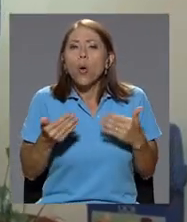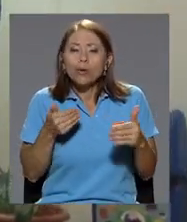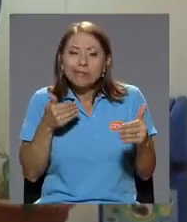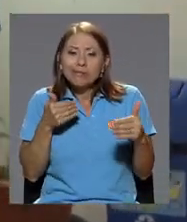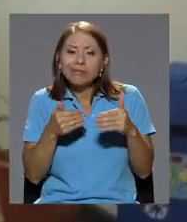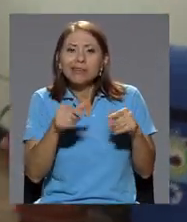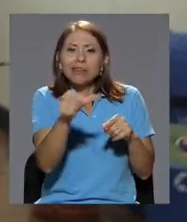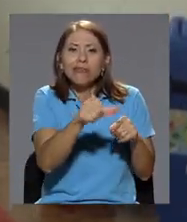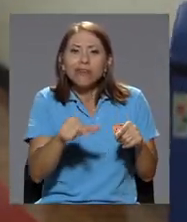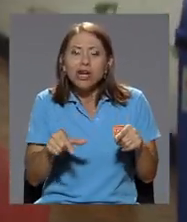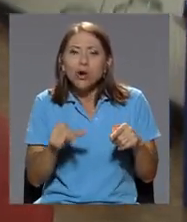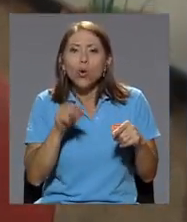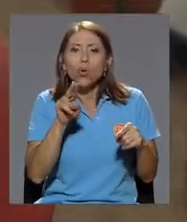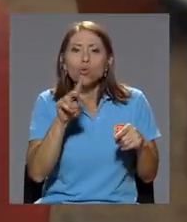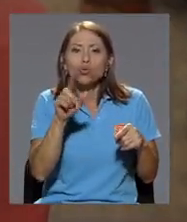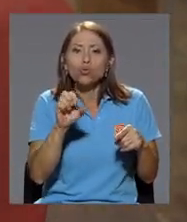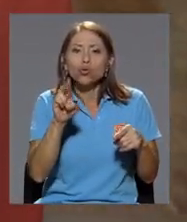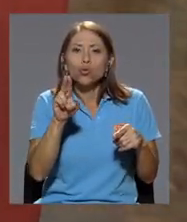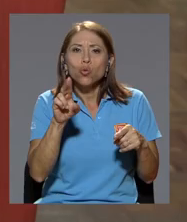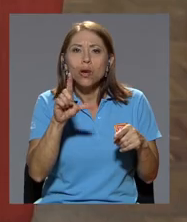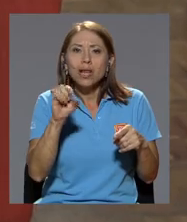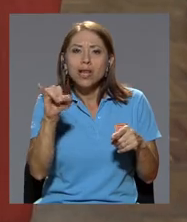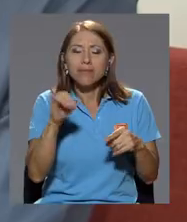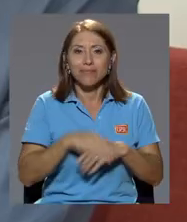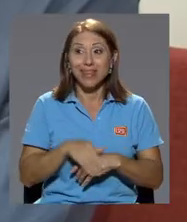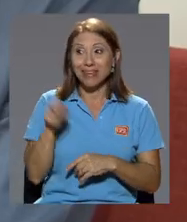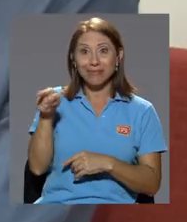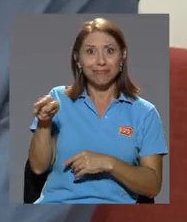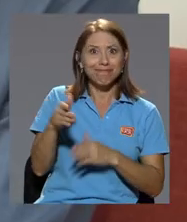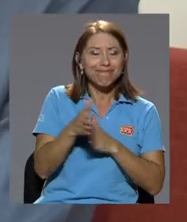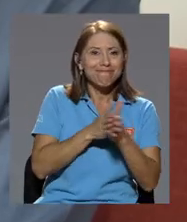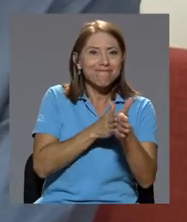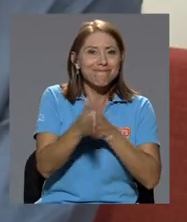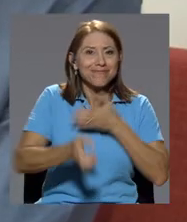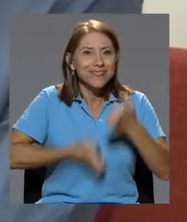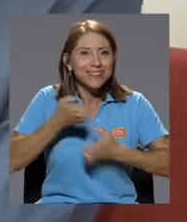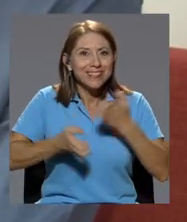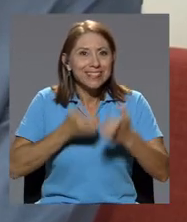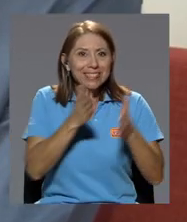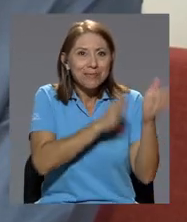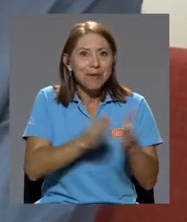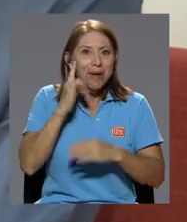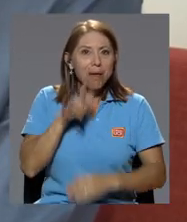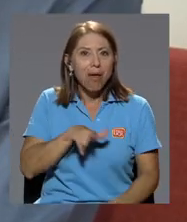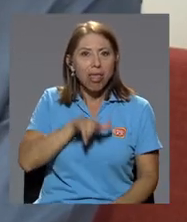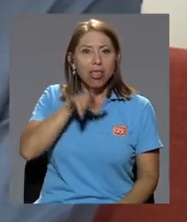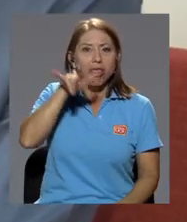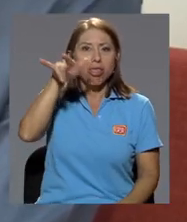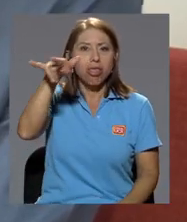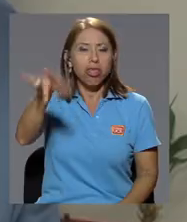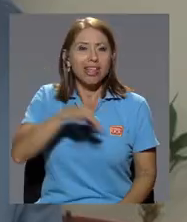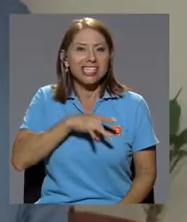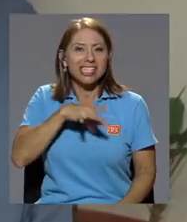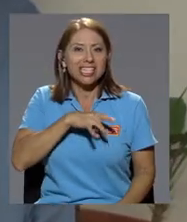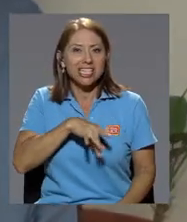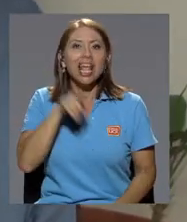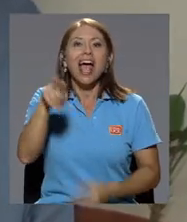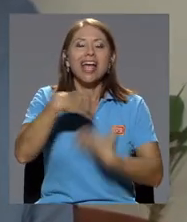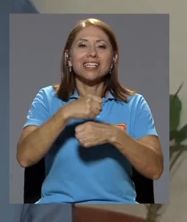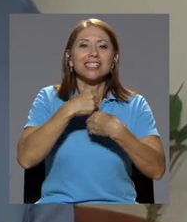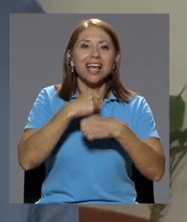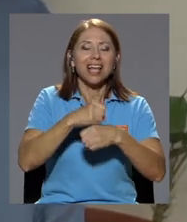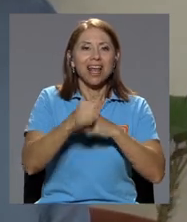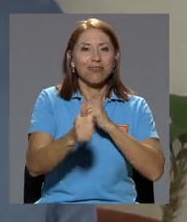azul y fabricio se encuentra muy entusiasmado y se prepara para viajar a santiago de chile donde se realizará la eliminatoria